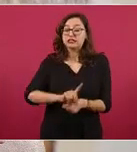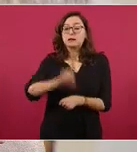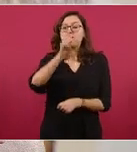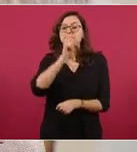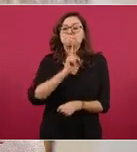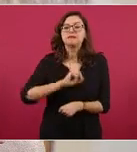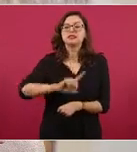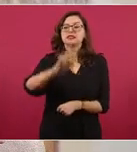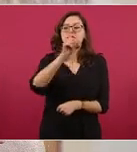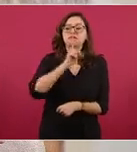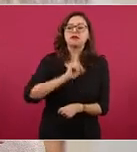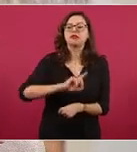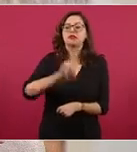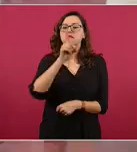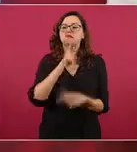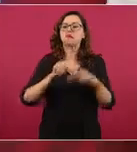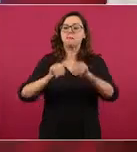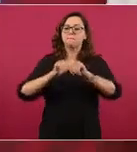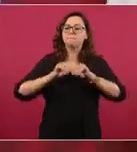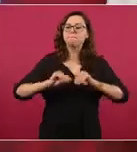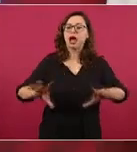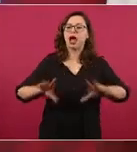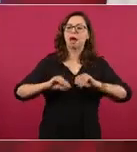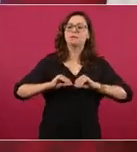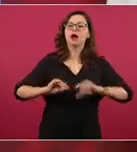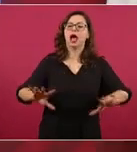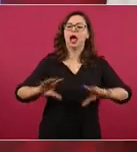Es un calumniador.